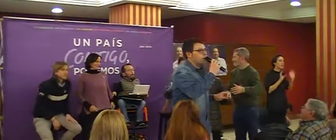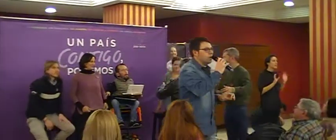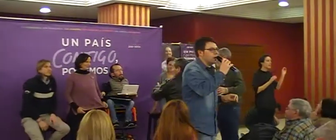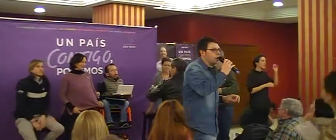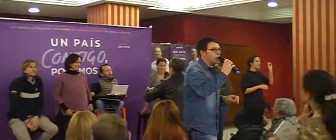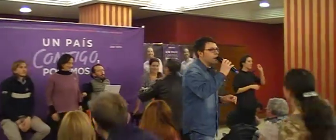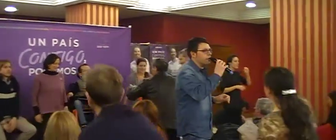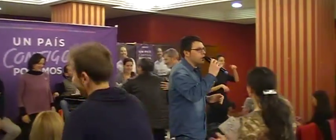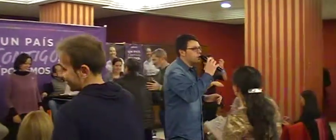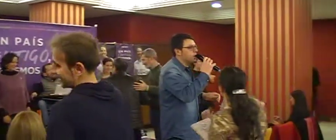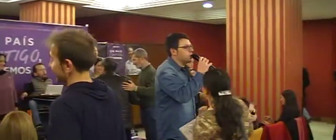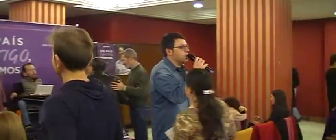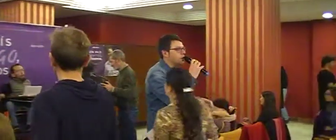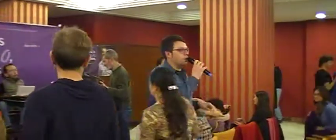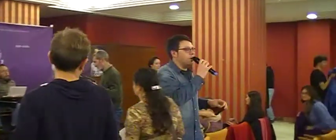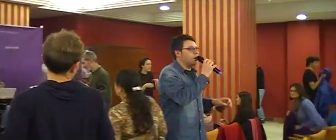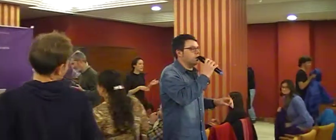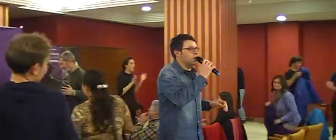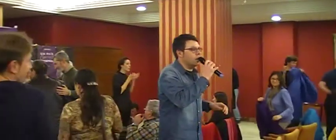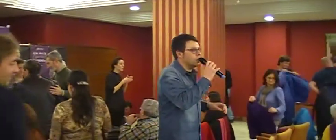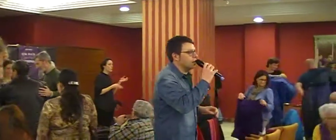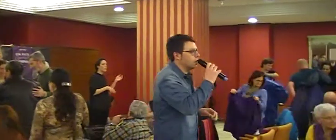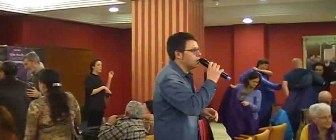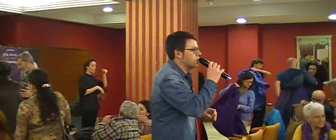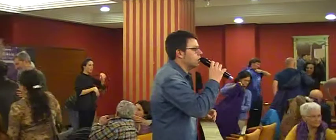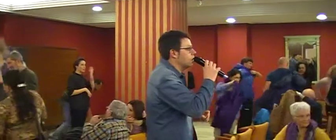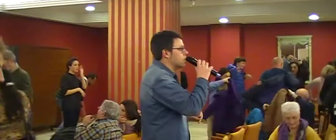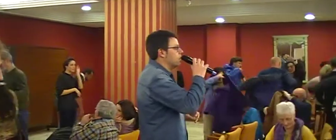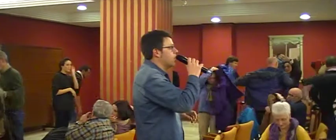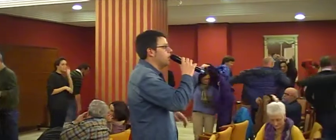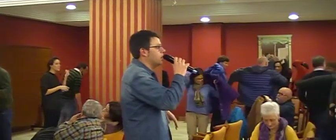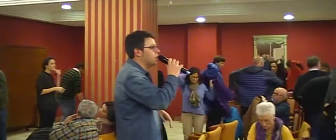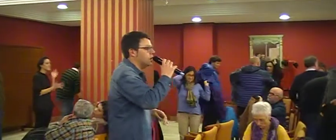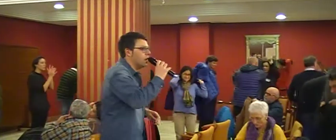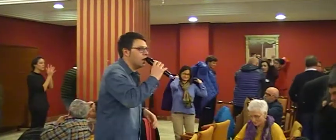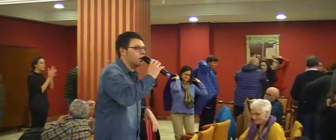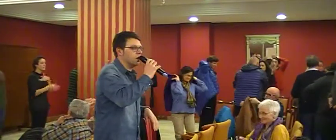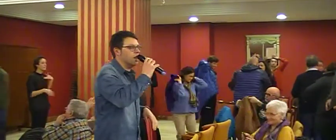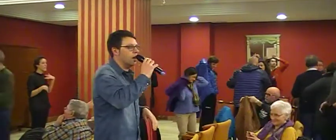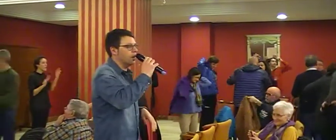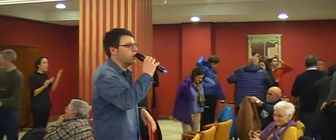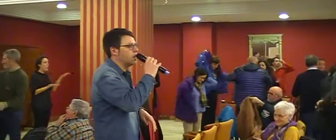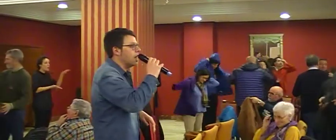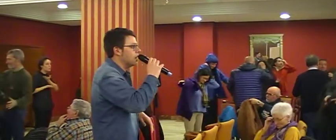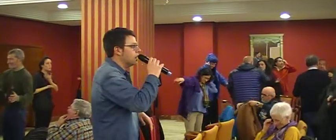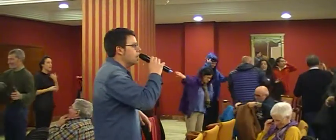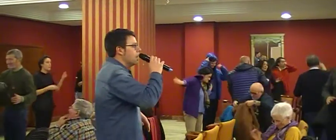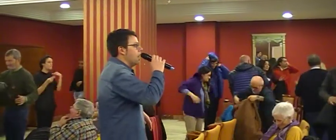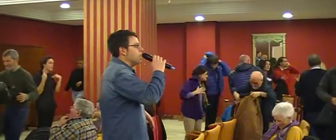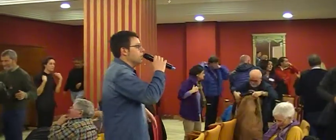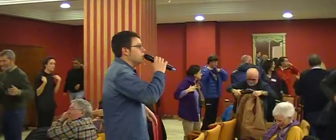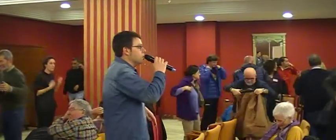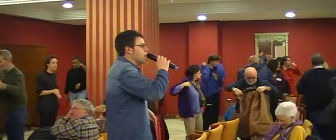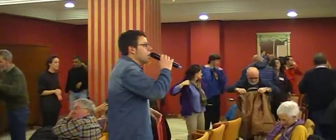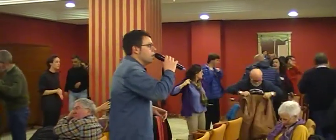círculo podemos a Bañeta, en Facebook y Twitter, por favor, si quieren contactar con nosotros, echar una mano, ayudar, lo que sea, preguntar.